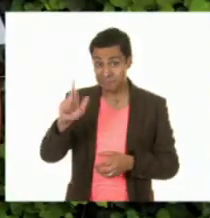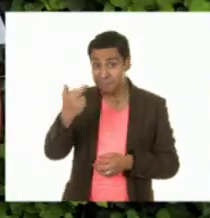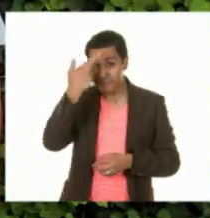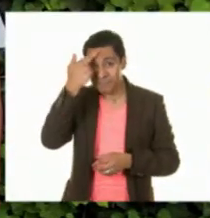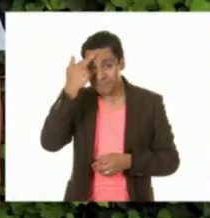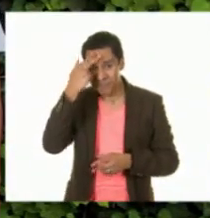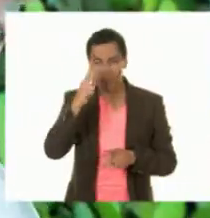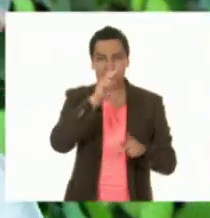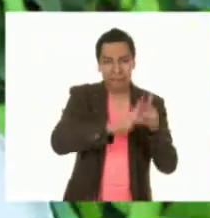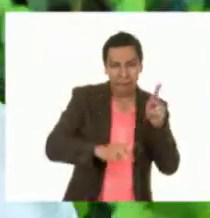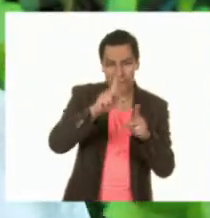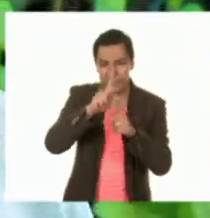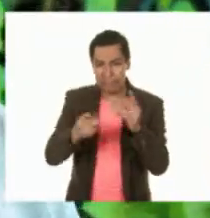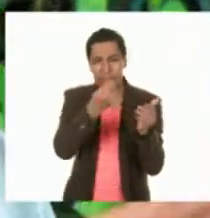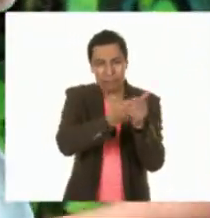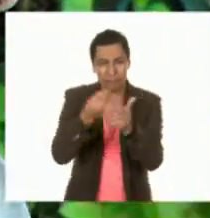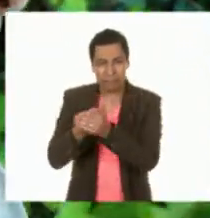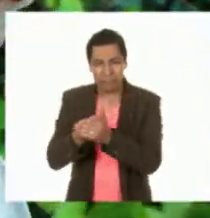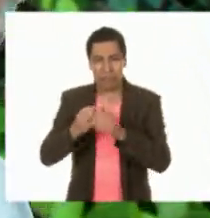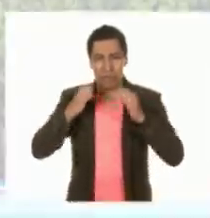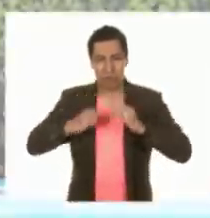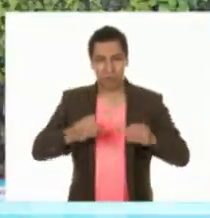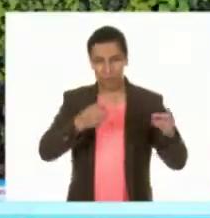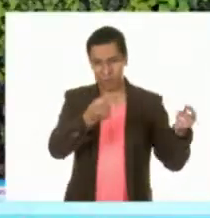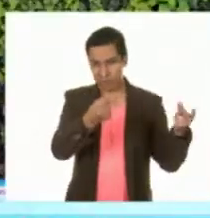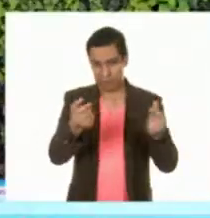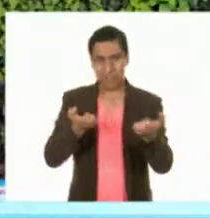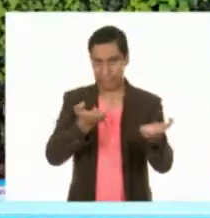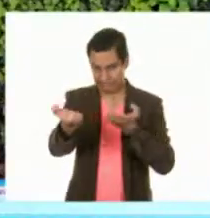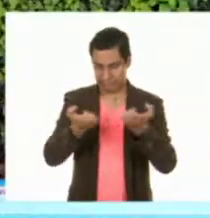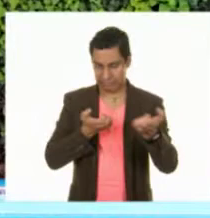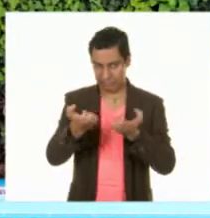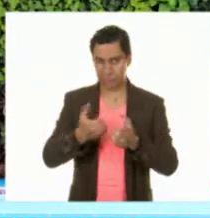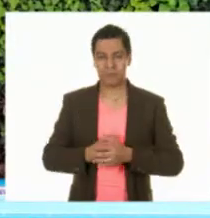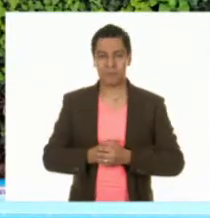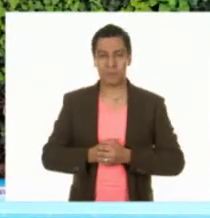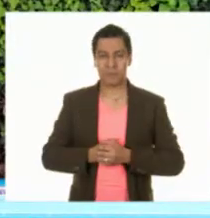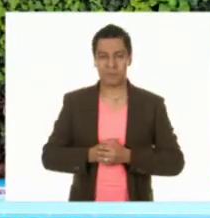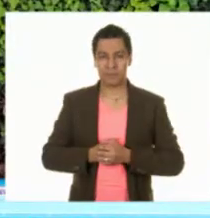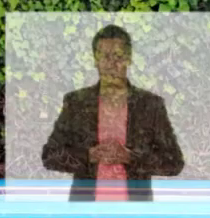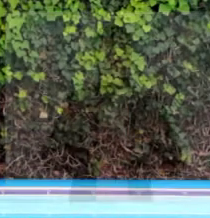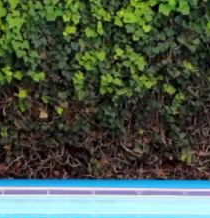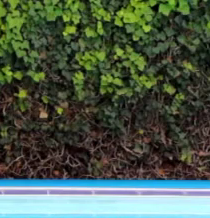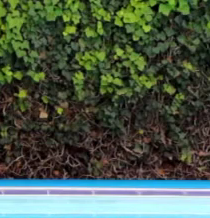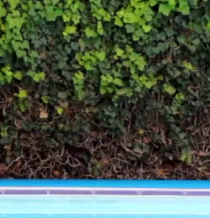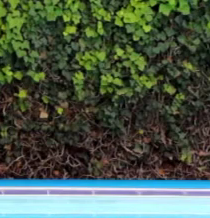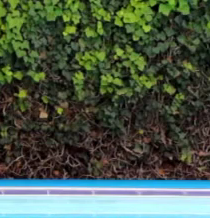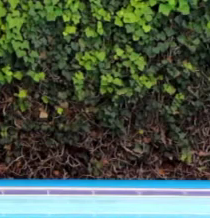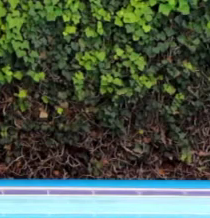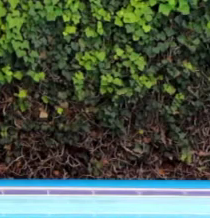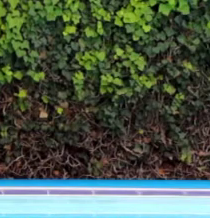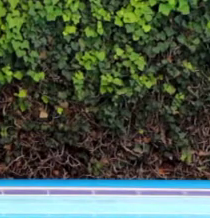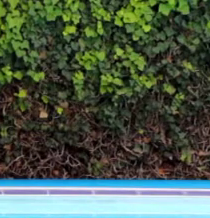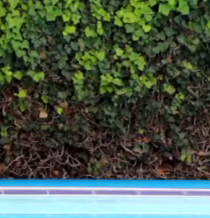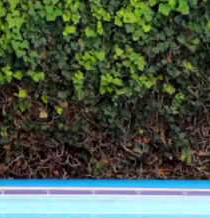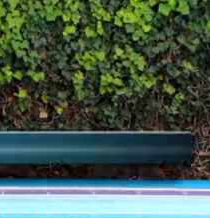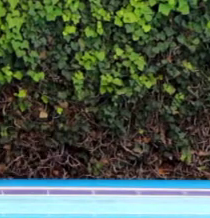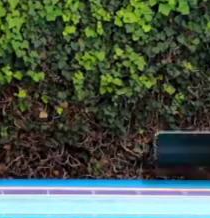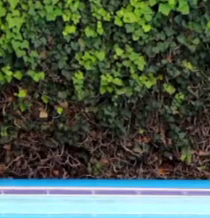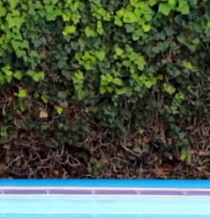Recuerda, entre clase y clase, activa tu cuerpo. Vamos a trabajar un ejercicio de coordinación que se llama caperuza. Vamos a levantar